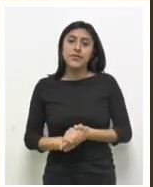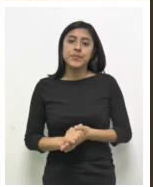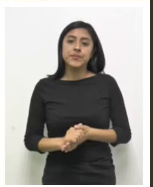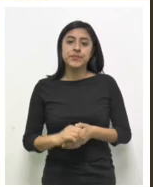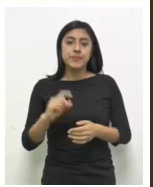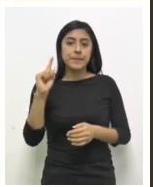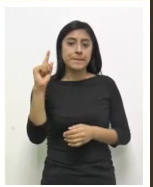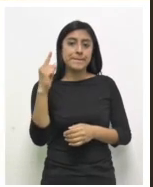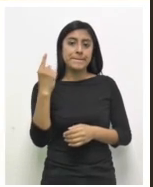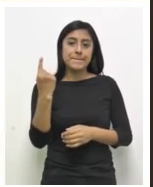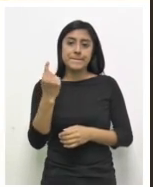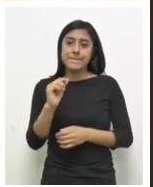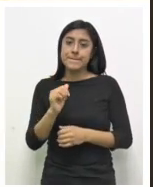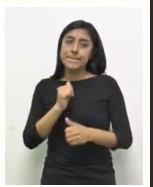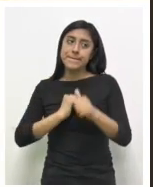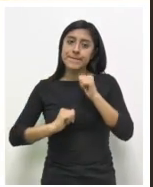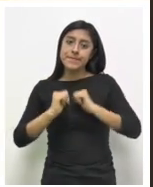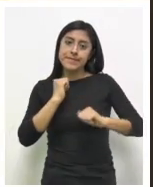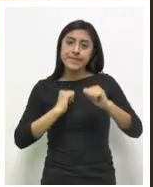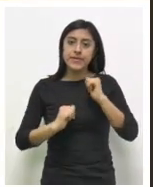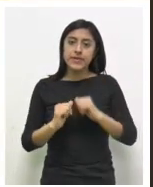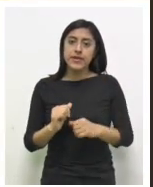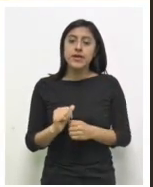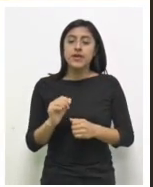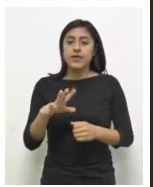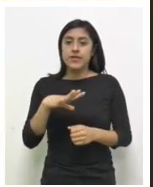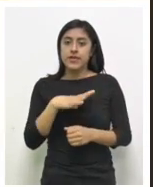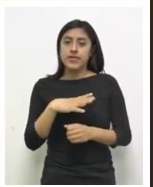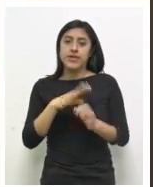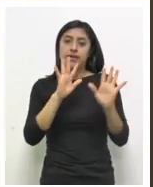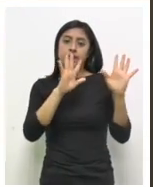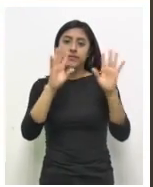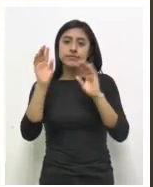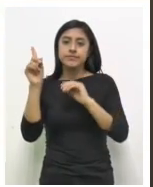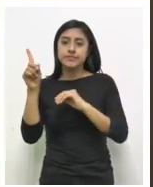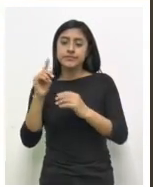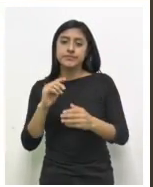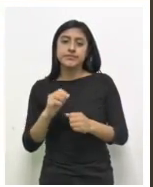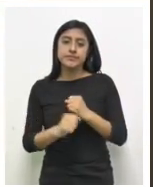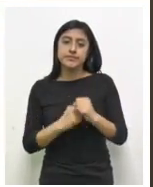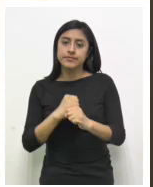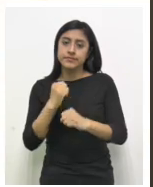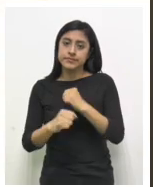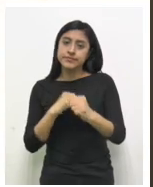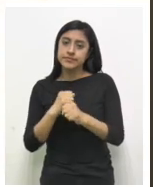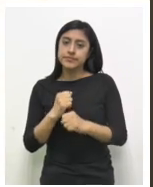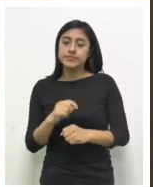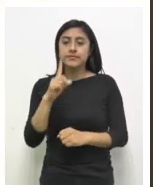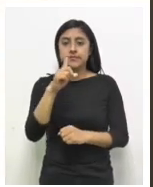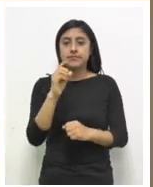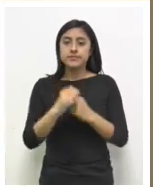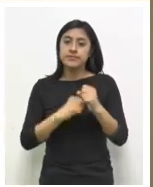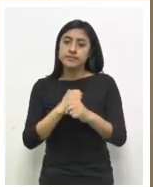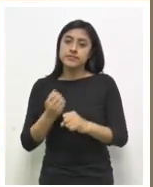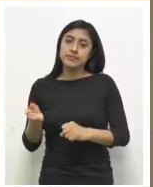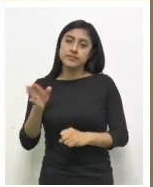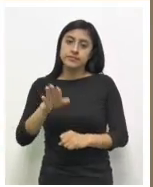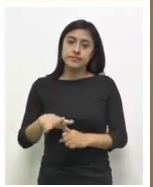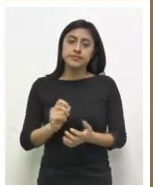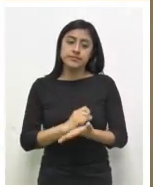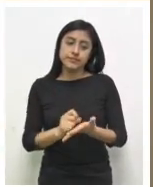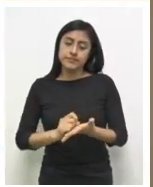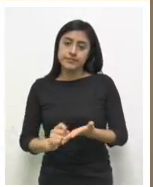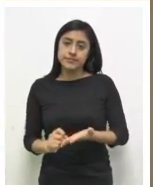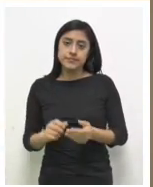primera obra, que fue llamada Los Conspiradores, cuando apenas tenía 11 años. Y un año después, escribió